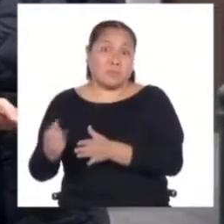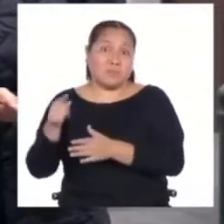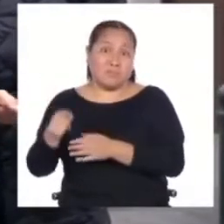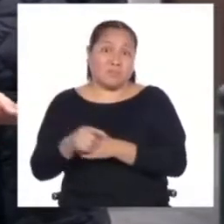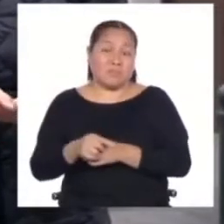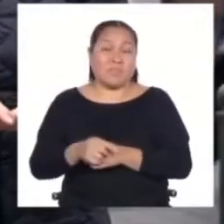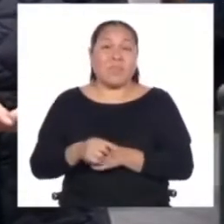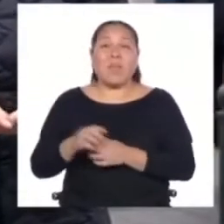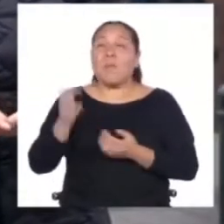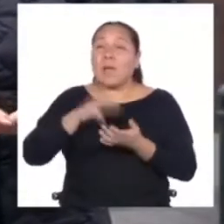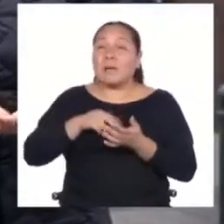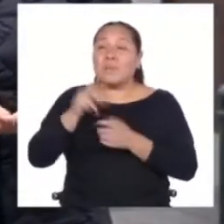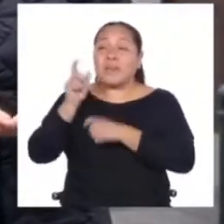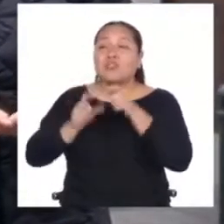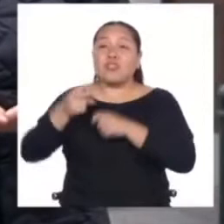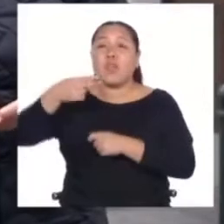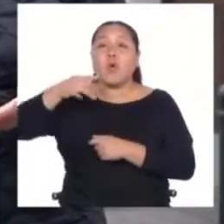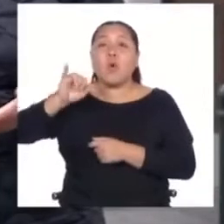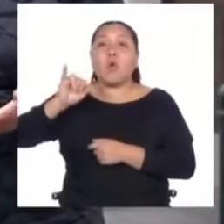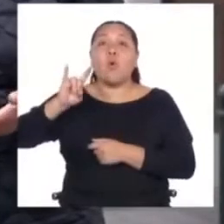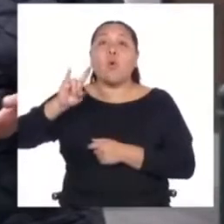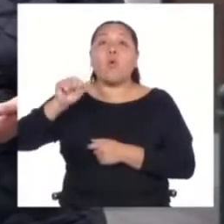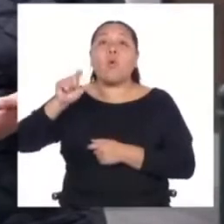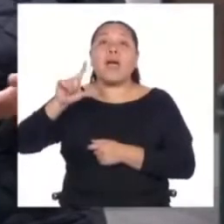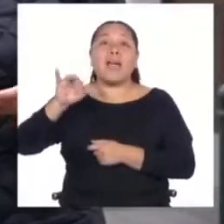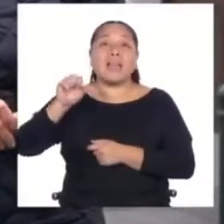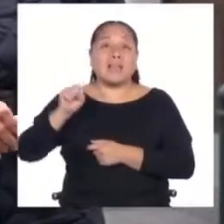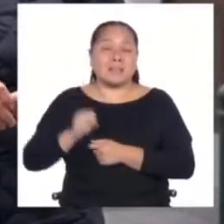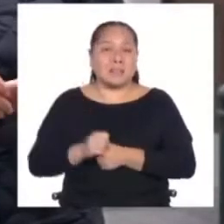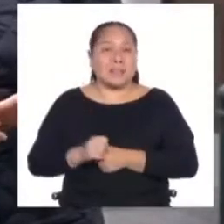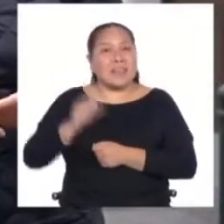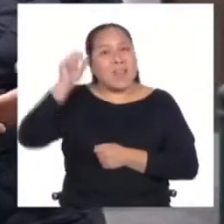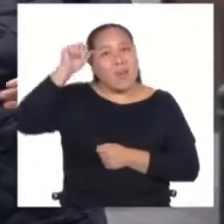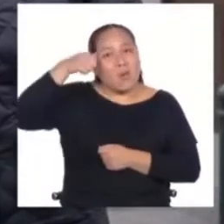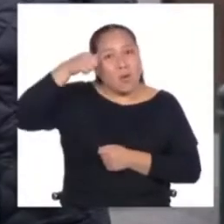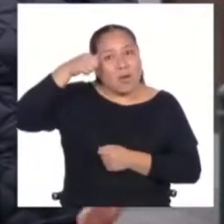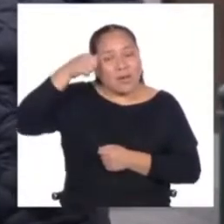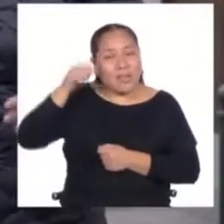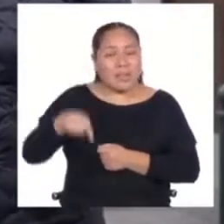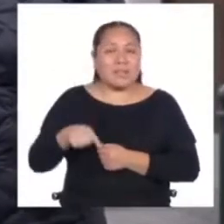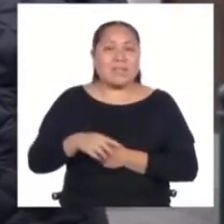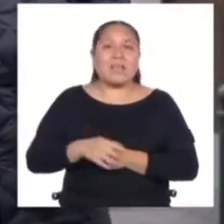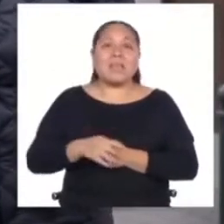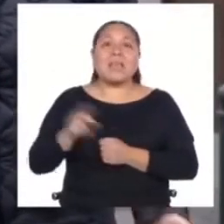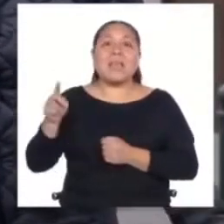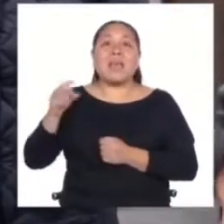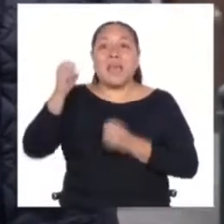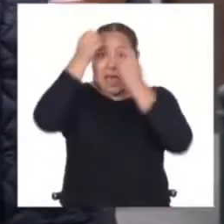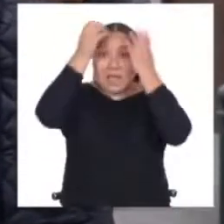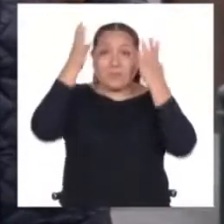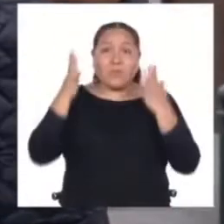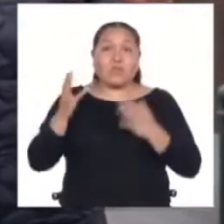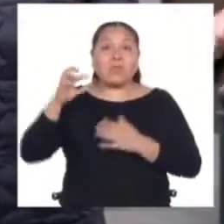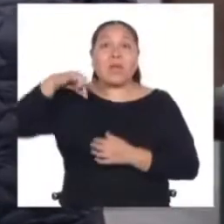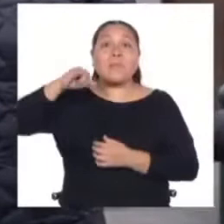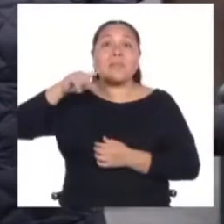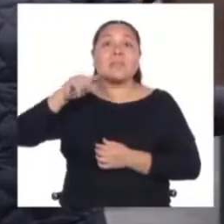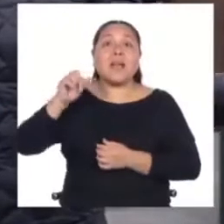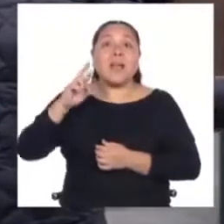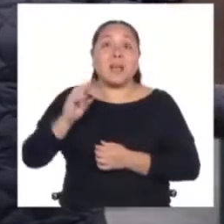Recordemos que Francisco Pizarro estaba casado con Inés Huaylas, cuya madre era